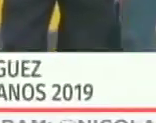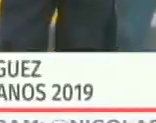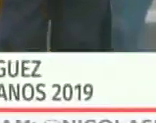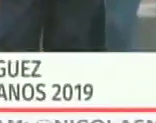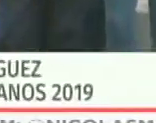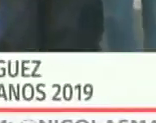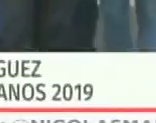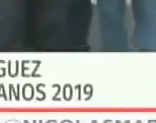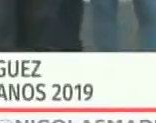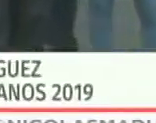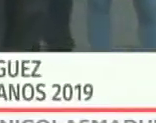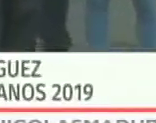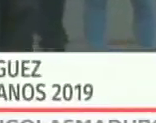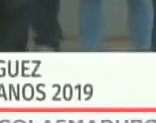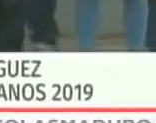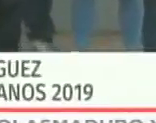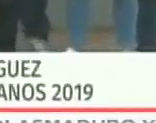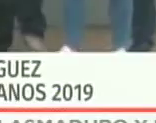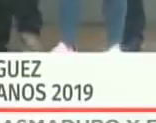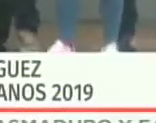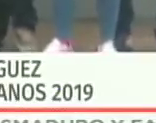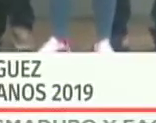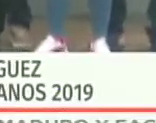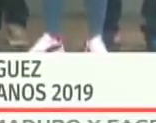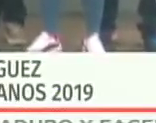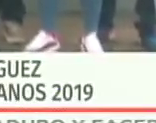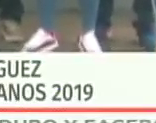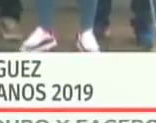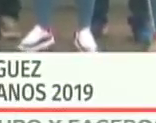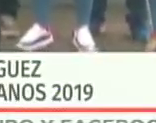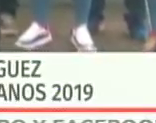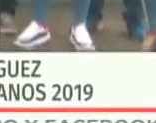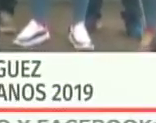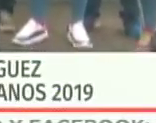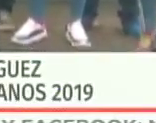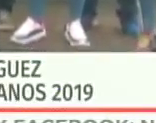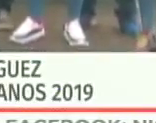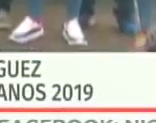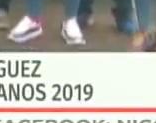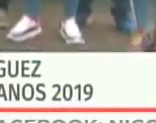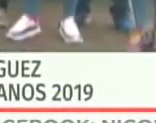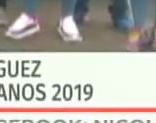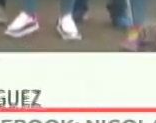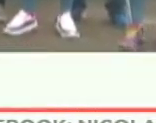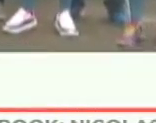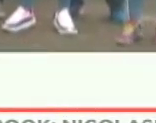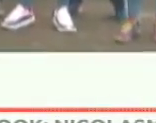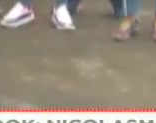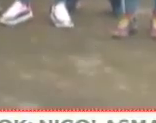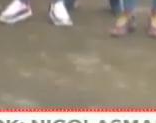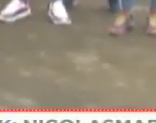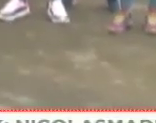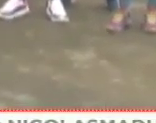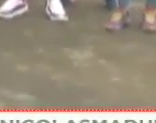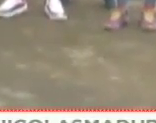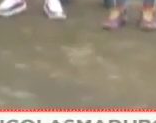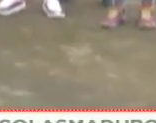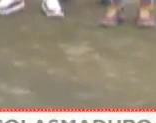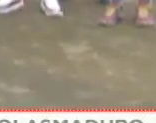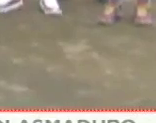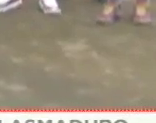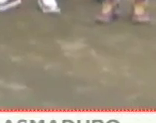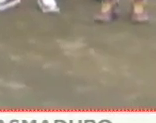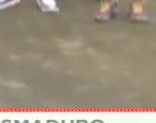Muy contentos nuestros atletas venezolanos, ya en tierra